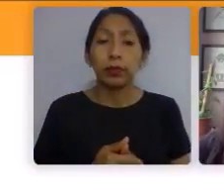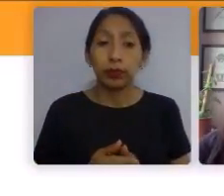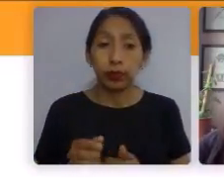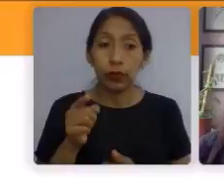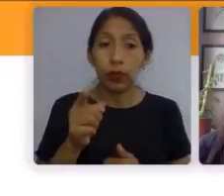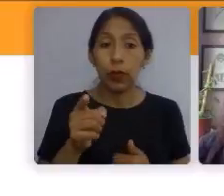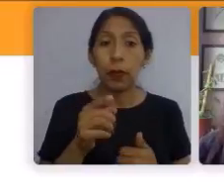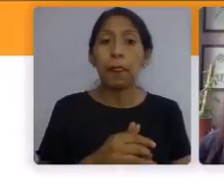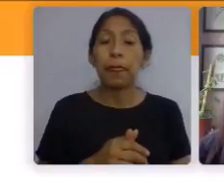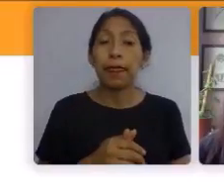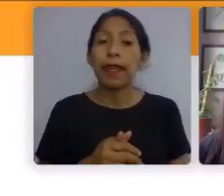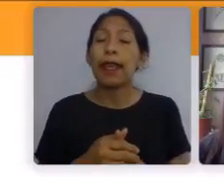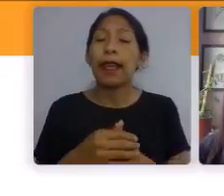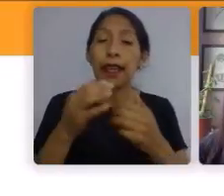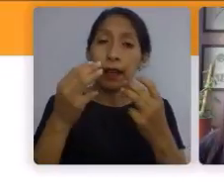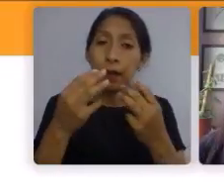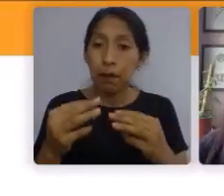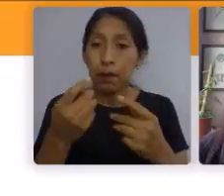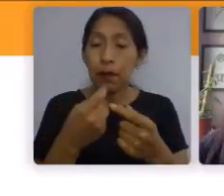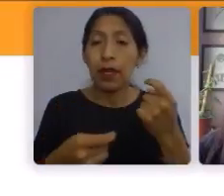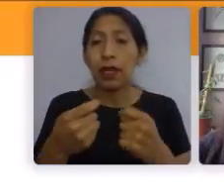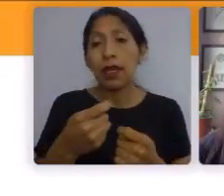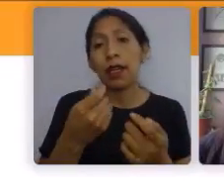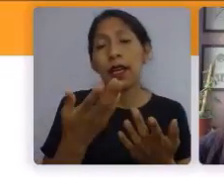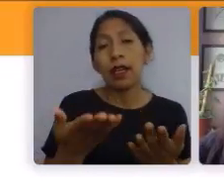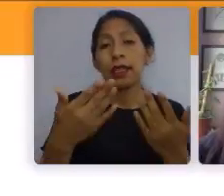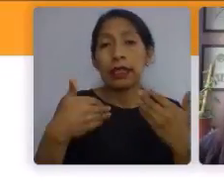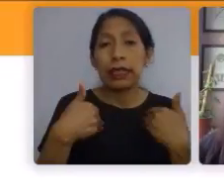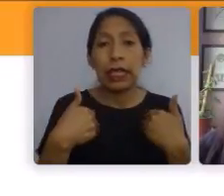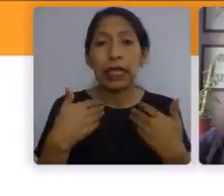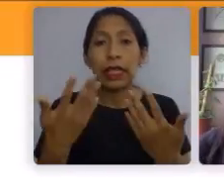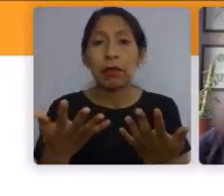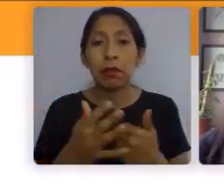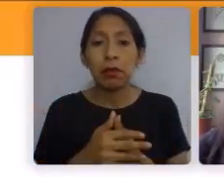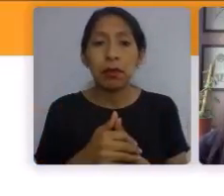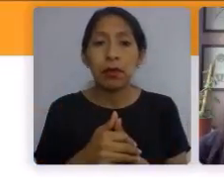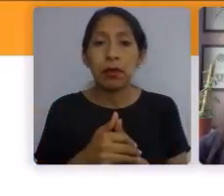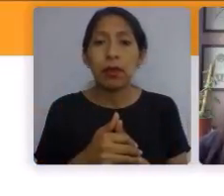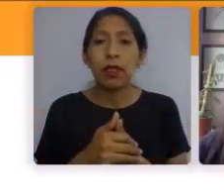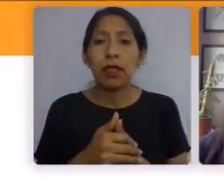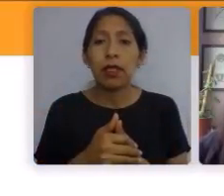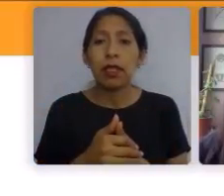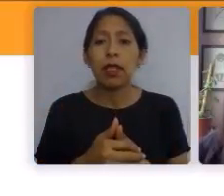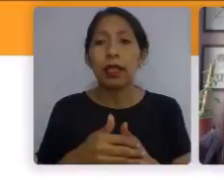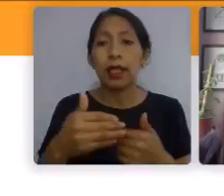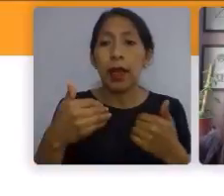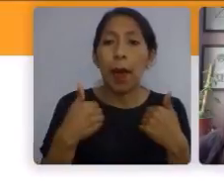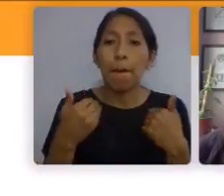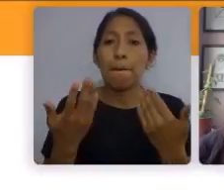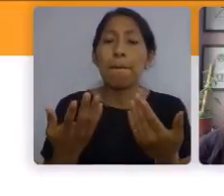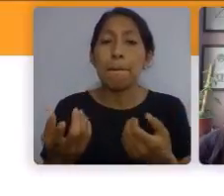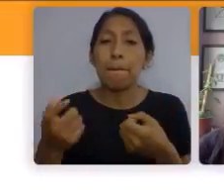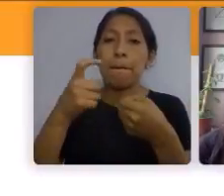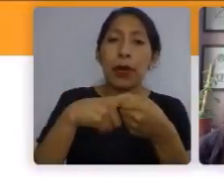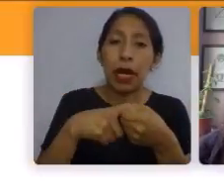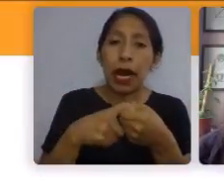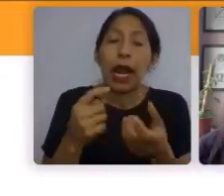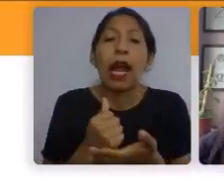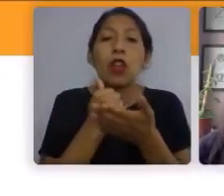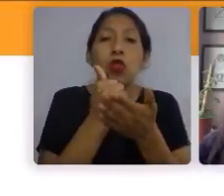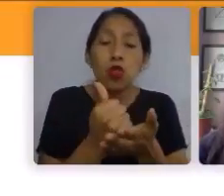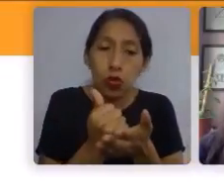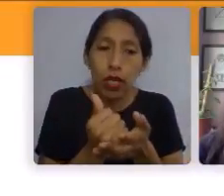las economías europeas? Es que el alemán tiene mucho ese sentido de pertenencia, de apoyar a los negocios